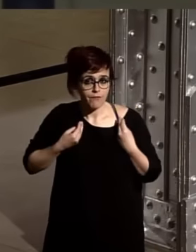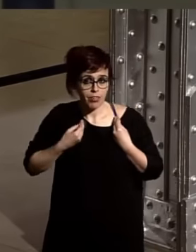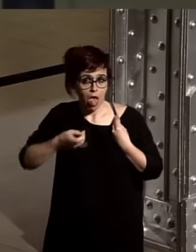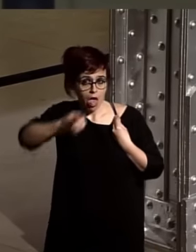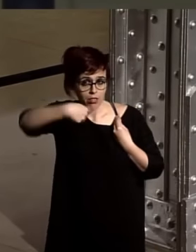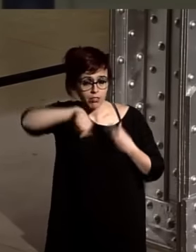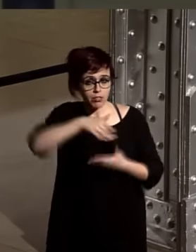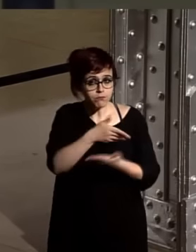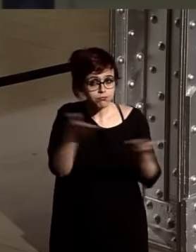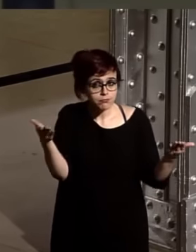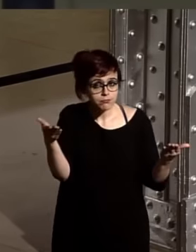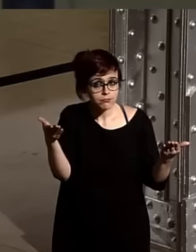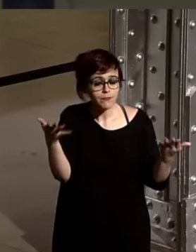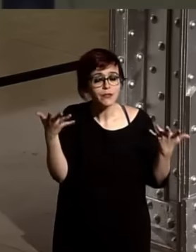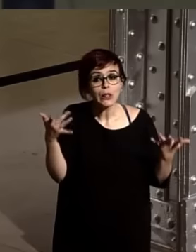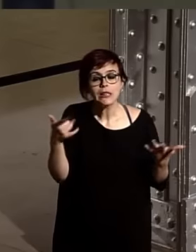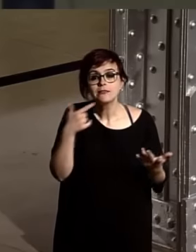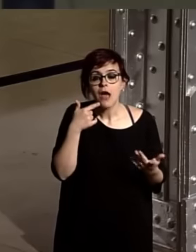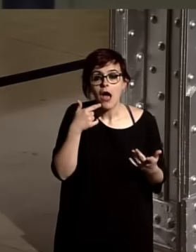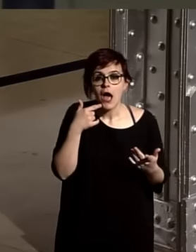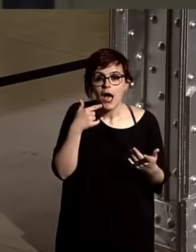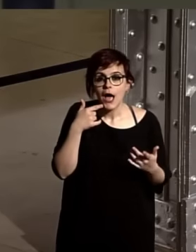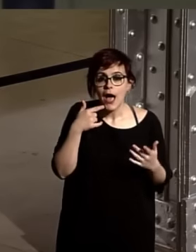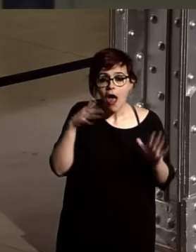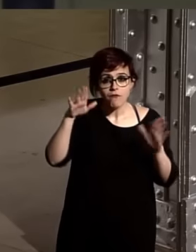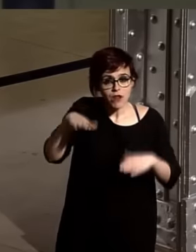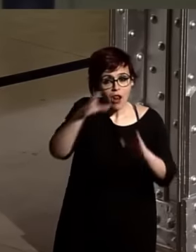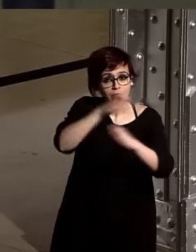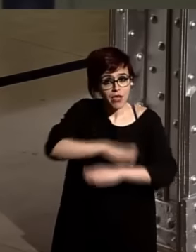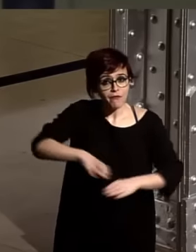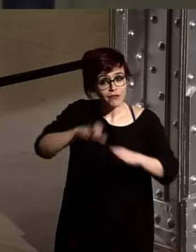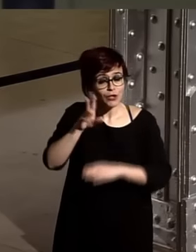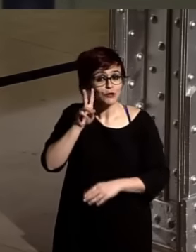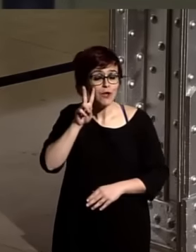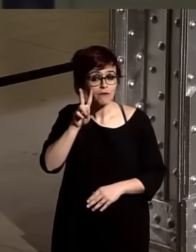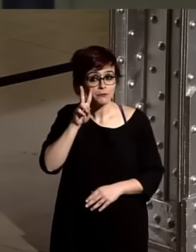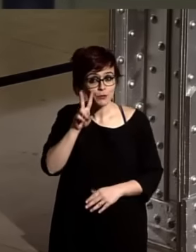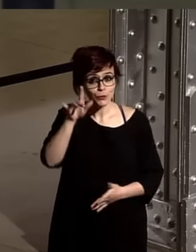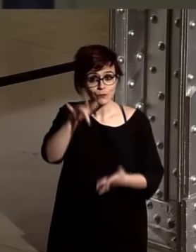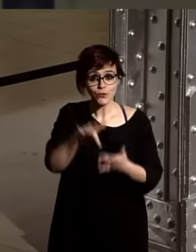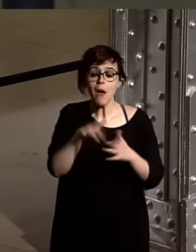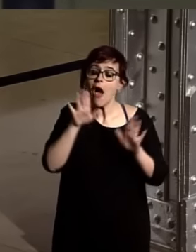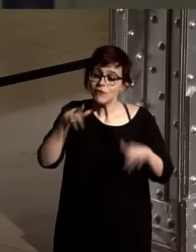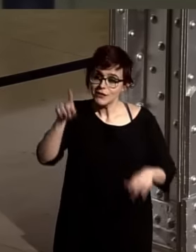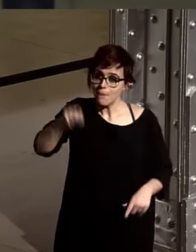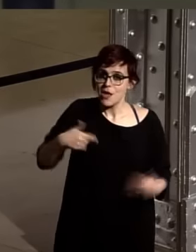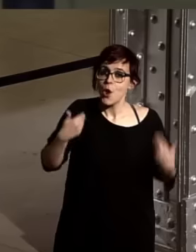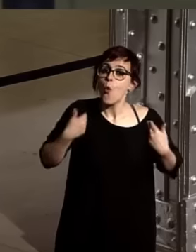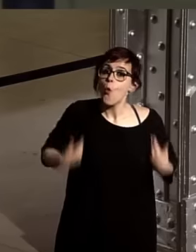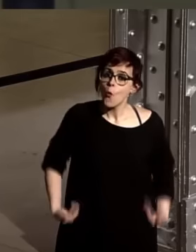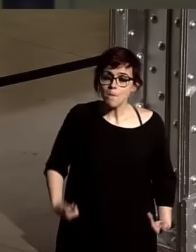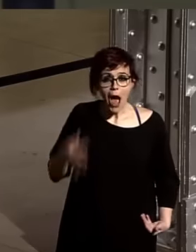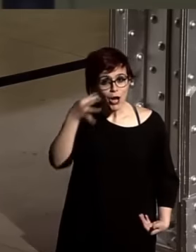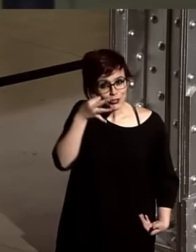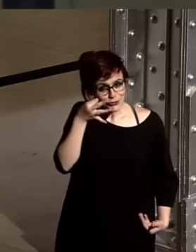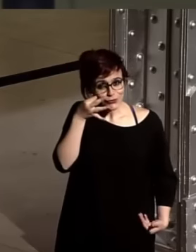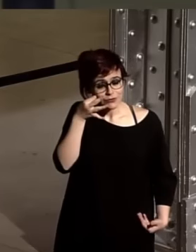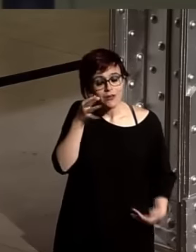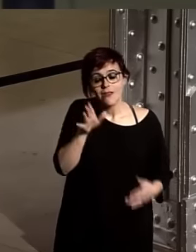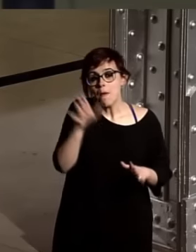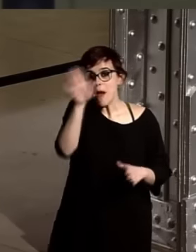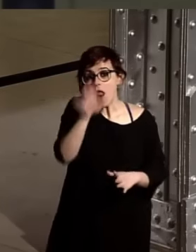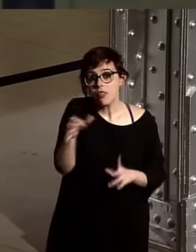nosotros Eh Así que al final bueno los científicos ya lo habéis visto hoy Son son humanos y no son tan